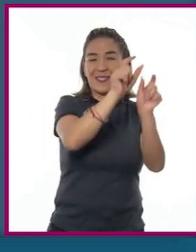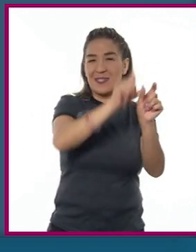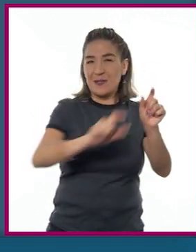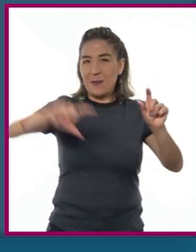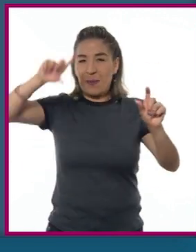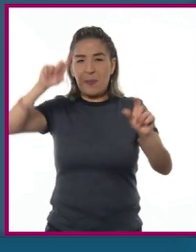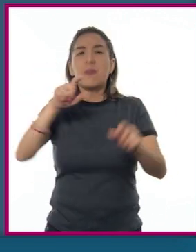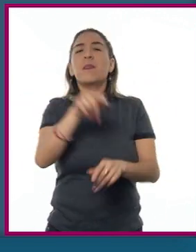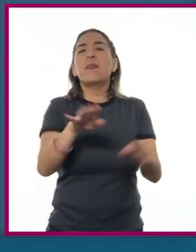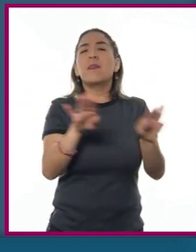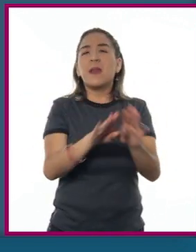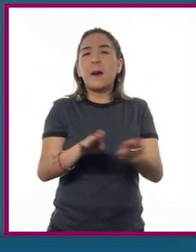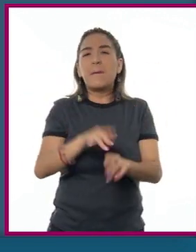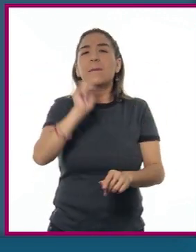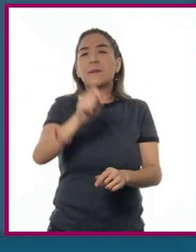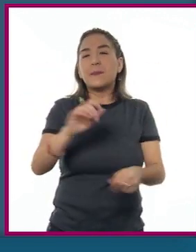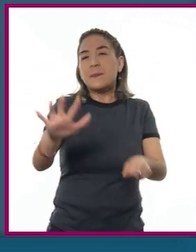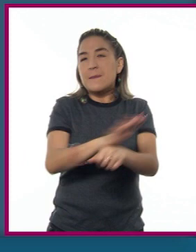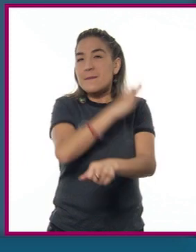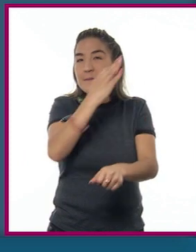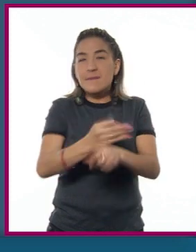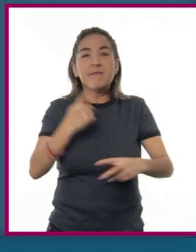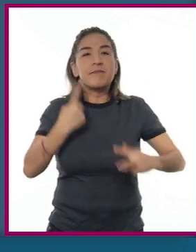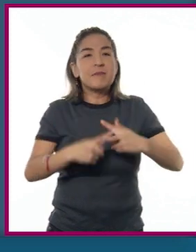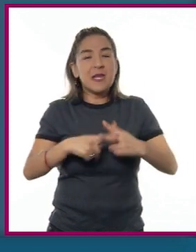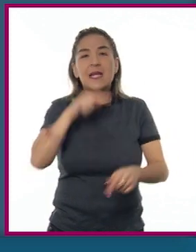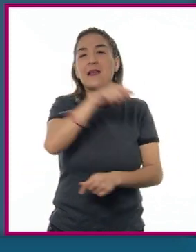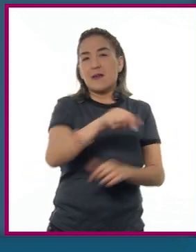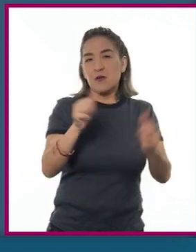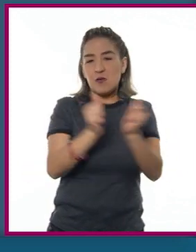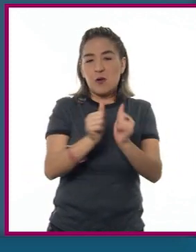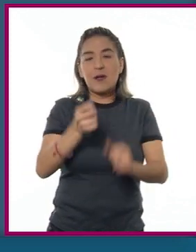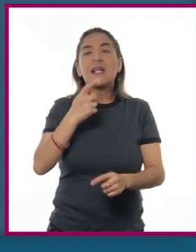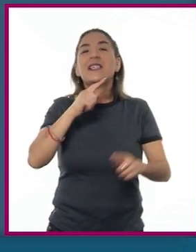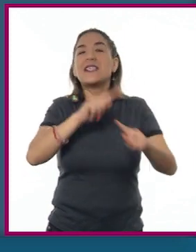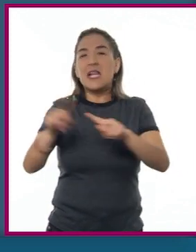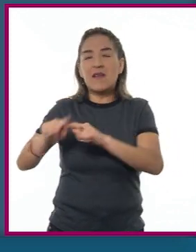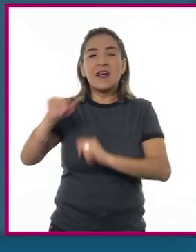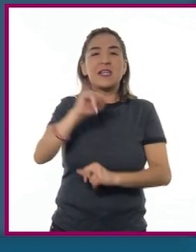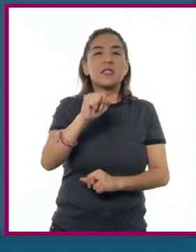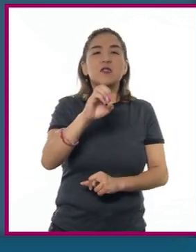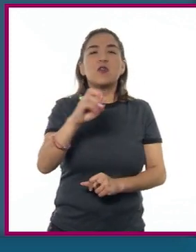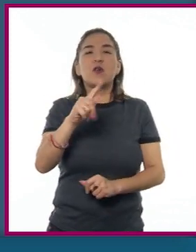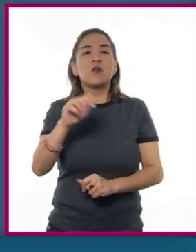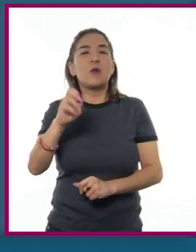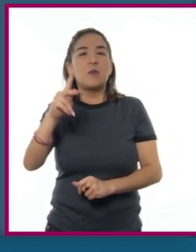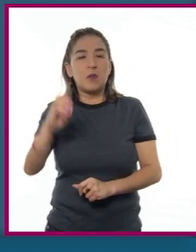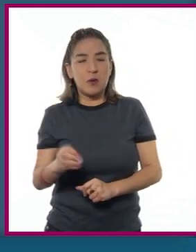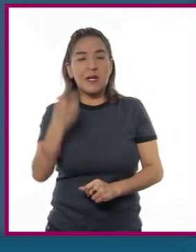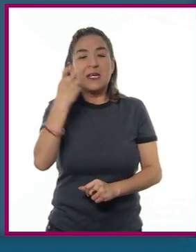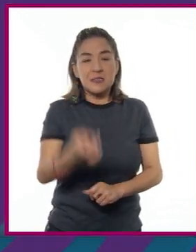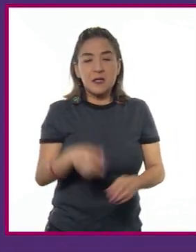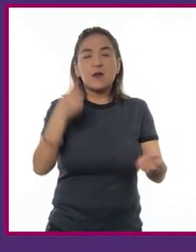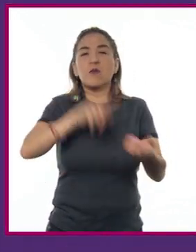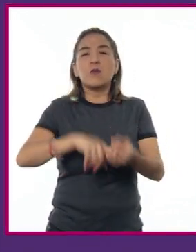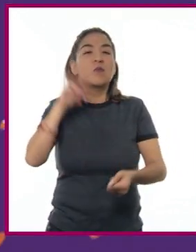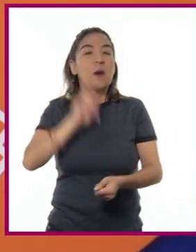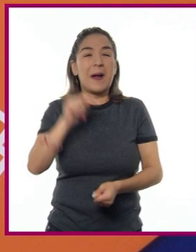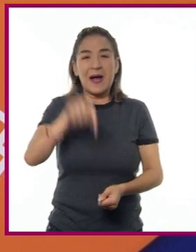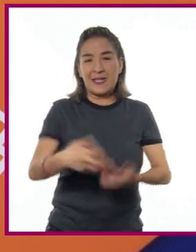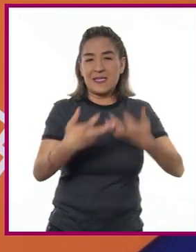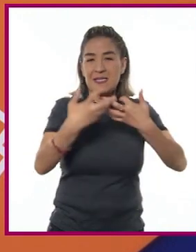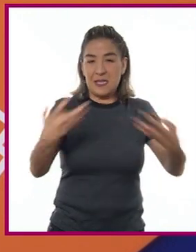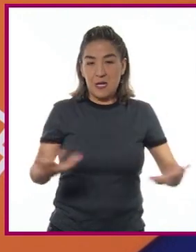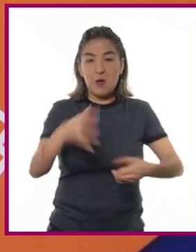masas atómicas promedio calculadas con las masas de sus diferentes isótopos y su abundancia relativa en la Tierra.